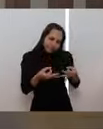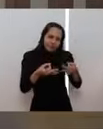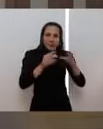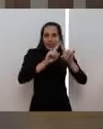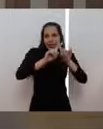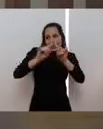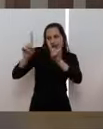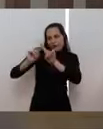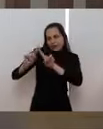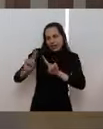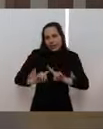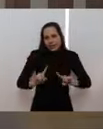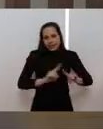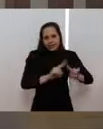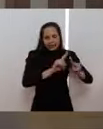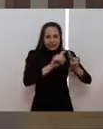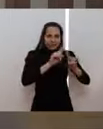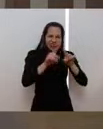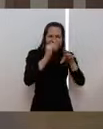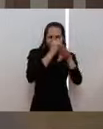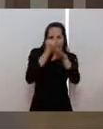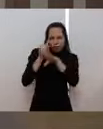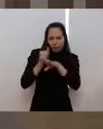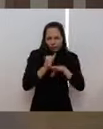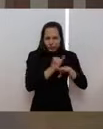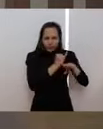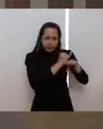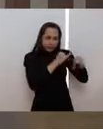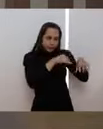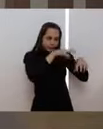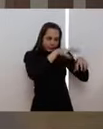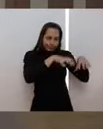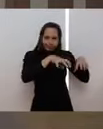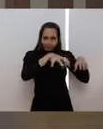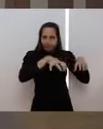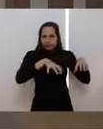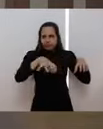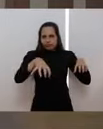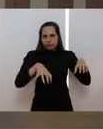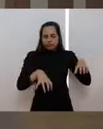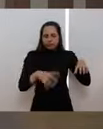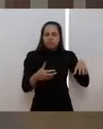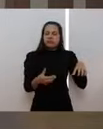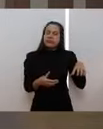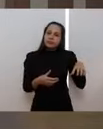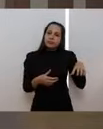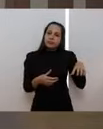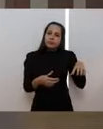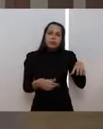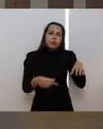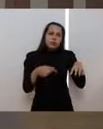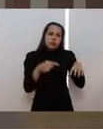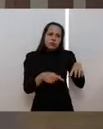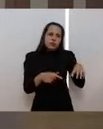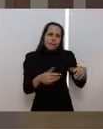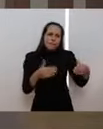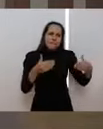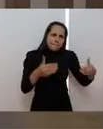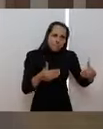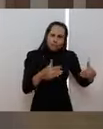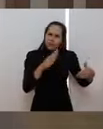diferentes instituciones educativas no tendrían ninguna limitación salvo lo que